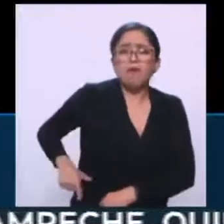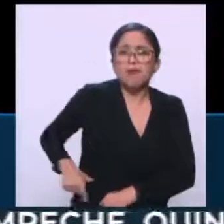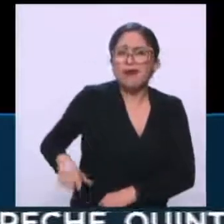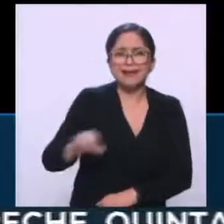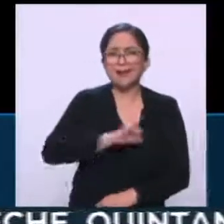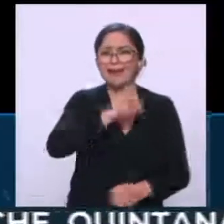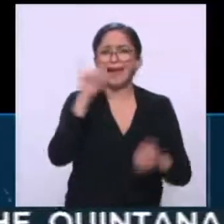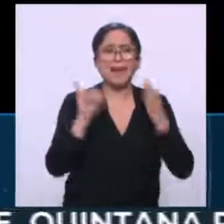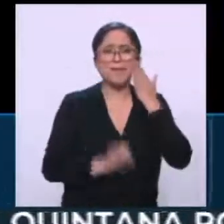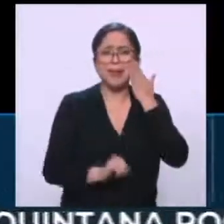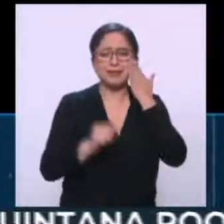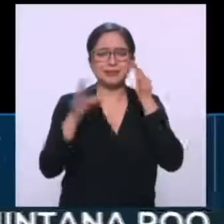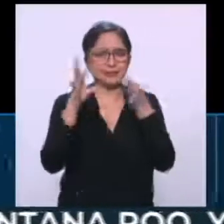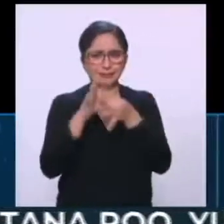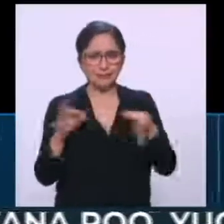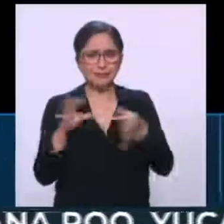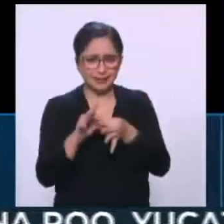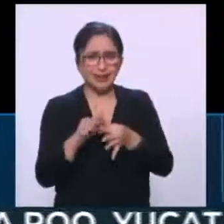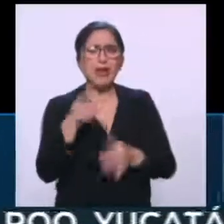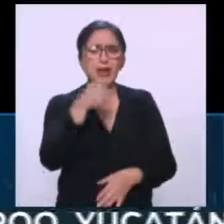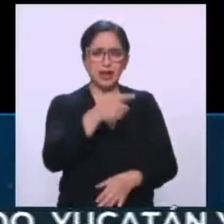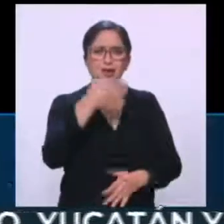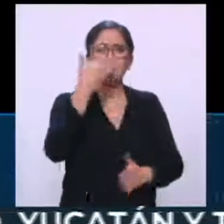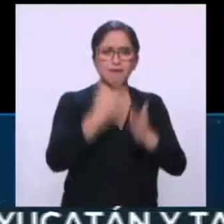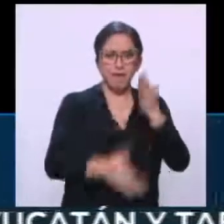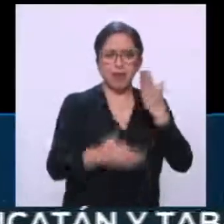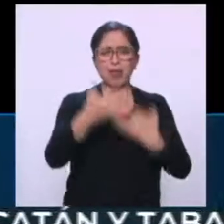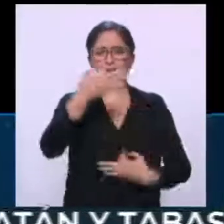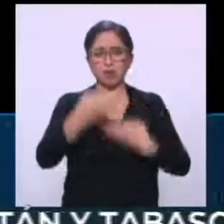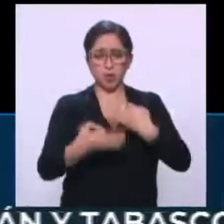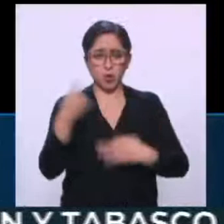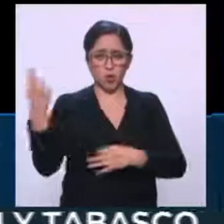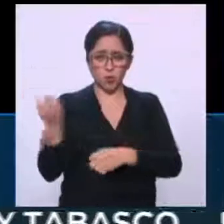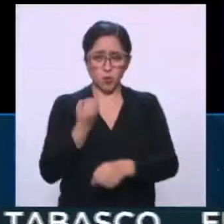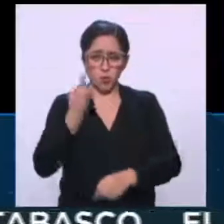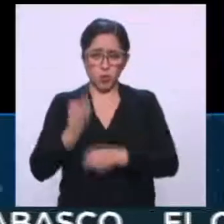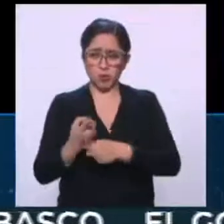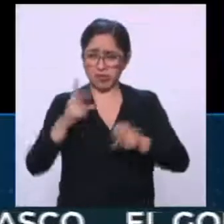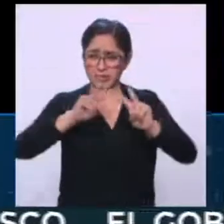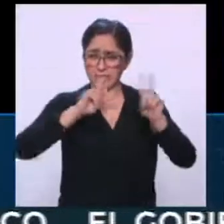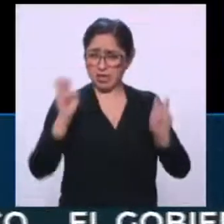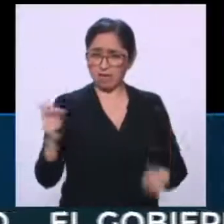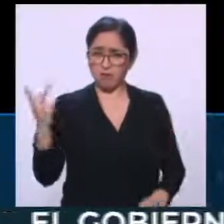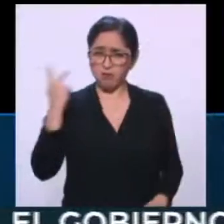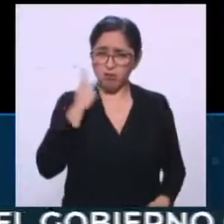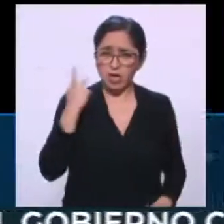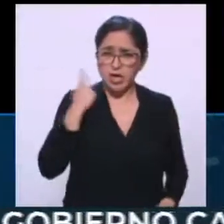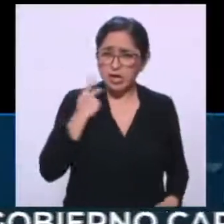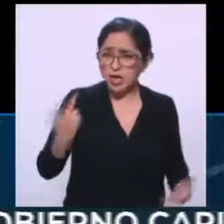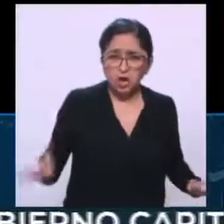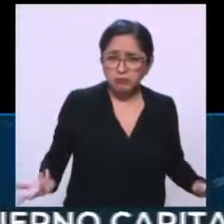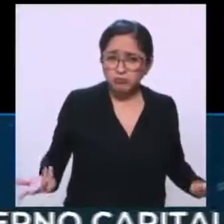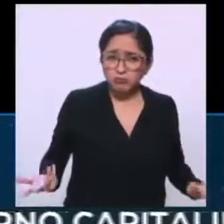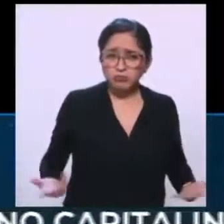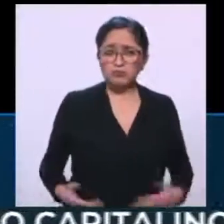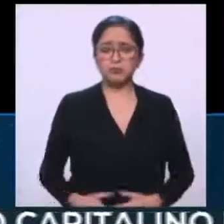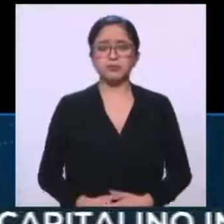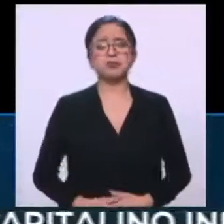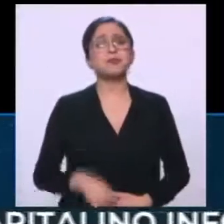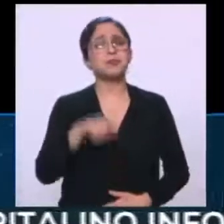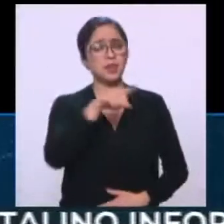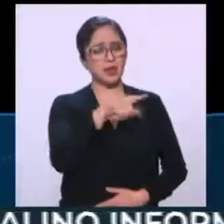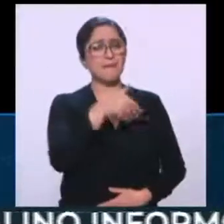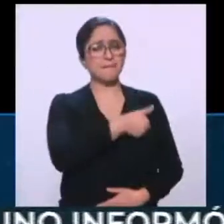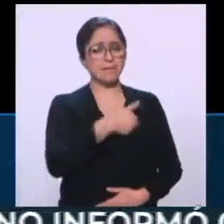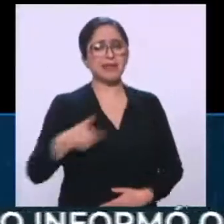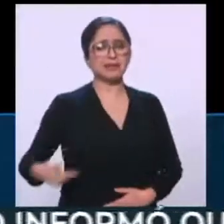hay debilidades en el sistema de justicia, pero voluntad política, ¿cómo la ves? Veo la voluntad política del presidente en decir